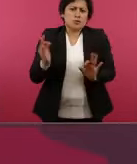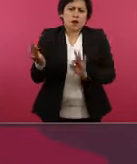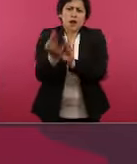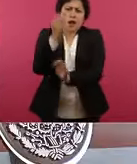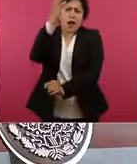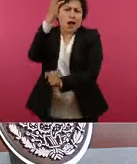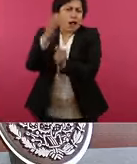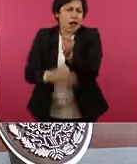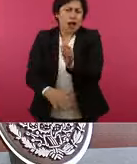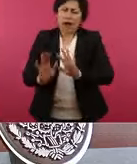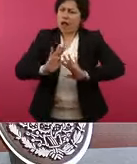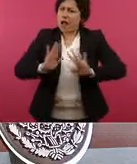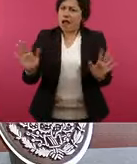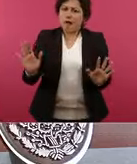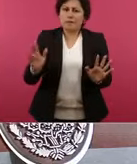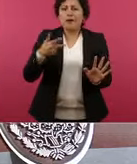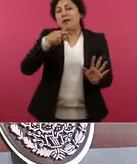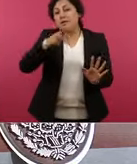Pero ¿y las nuevas generaciones?